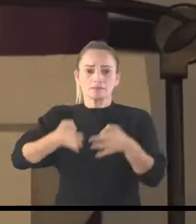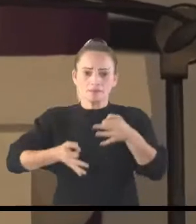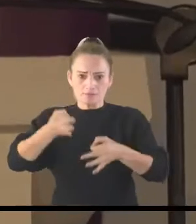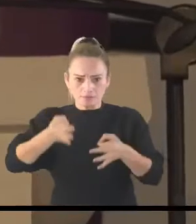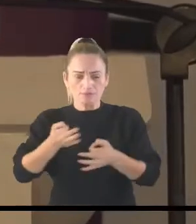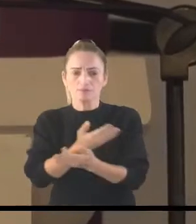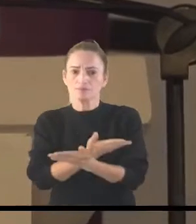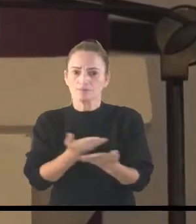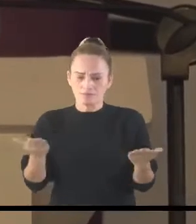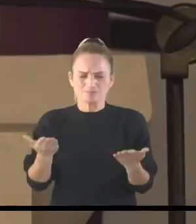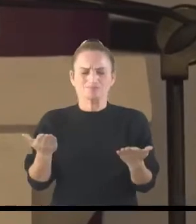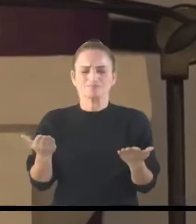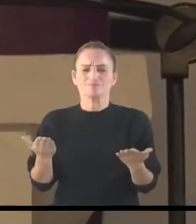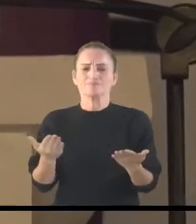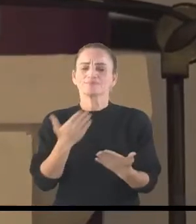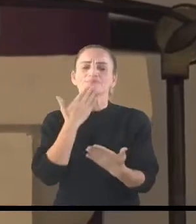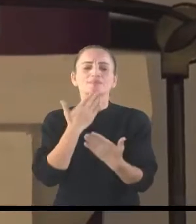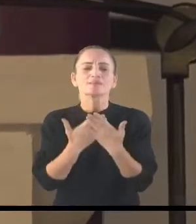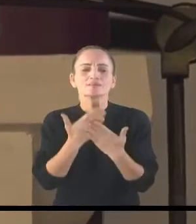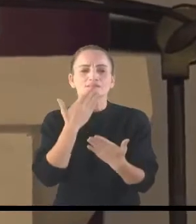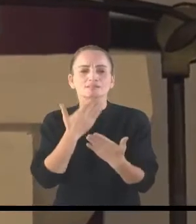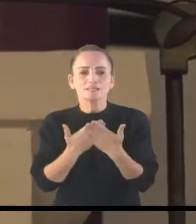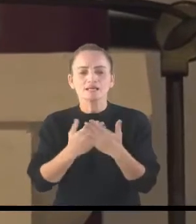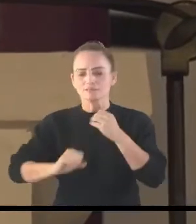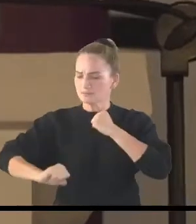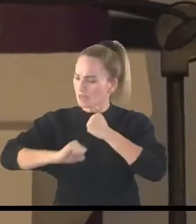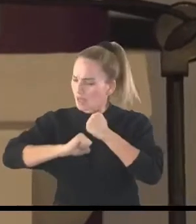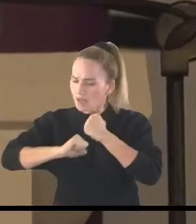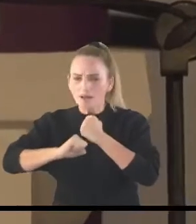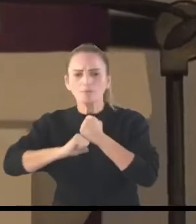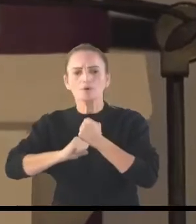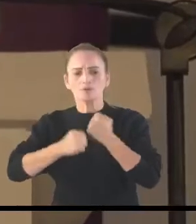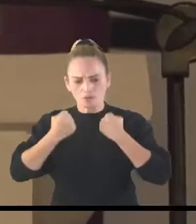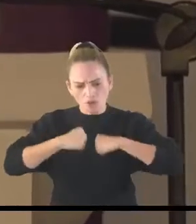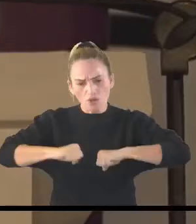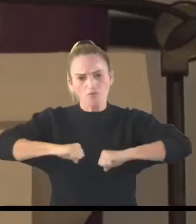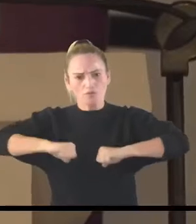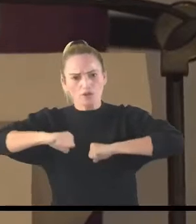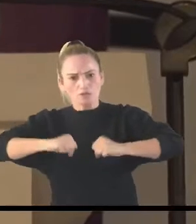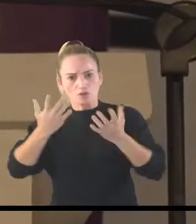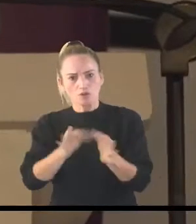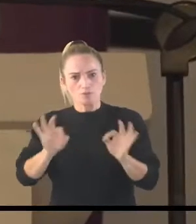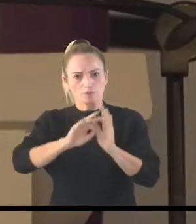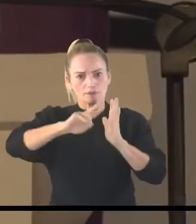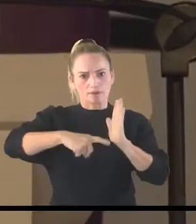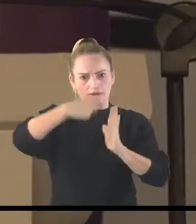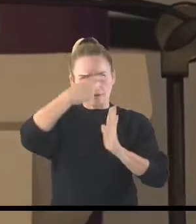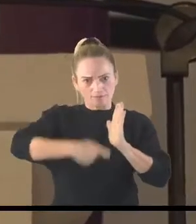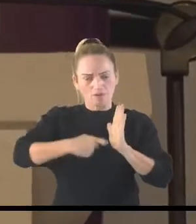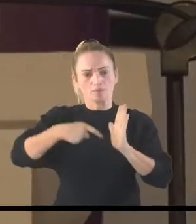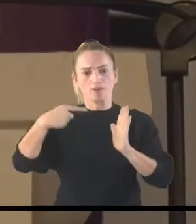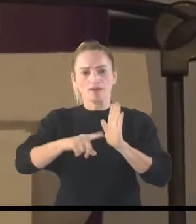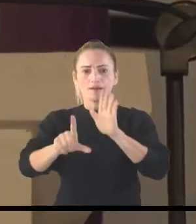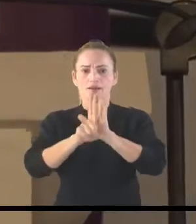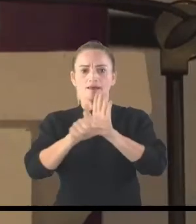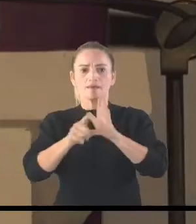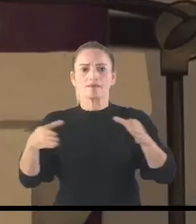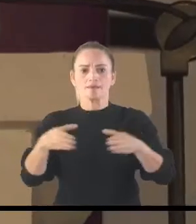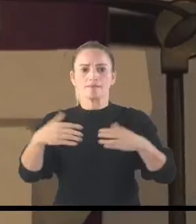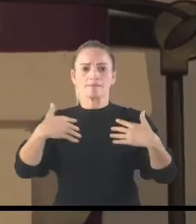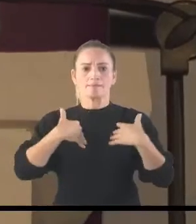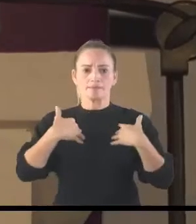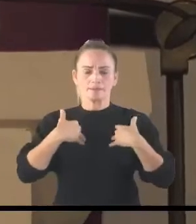Justicia, Iván Osuna, por todo el trabajo y esfuerzo por liderar la reforma de la actualización a la Ley de